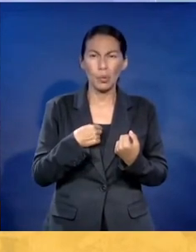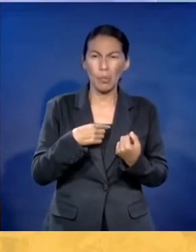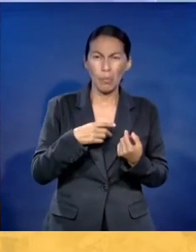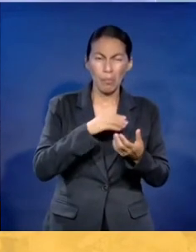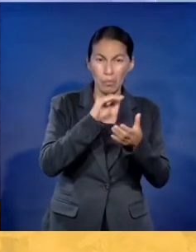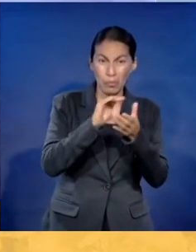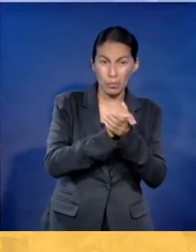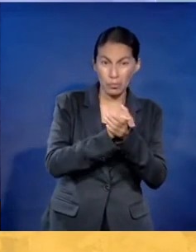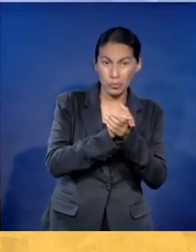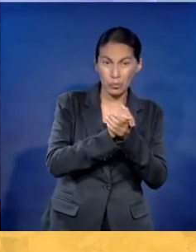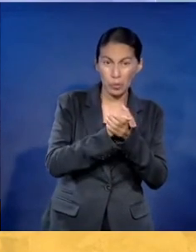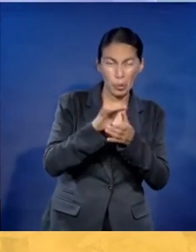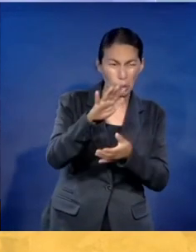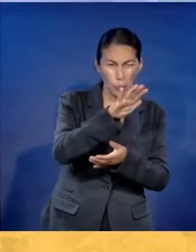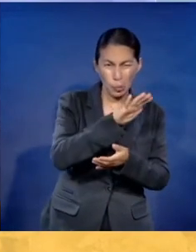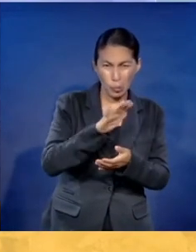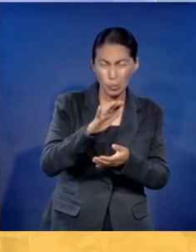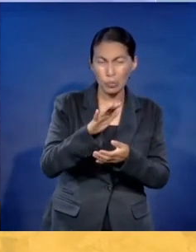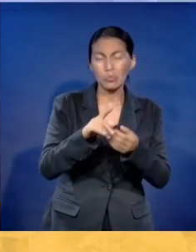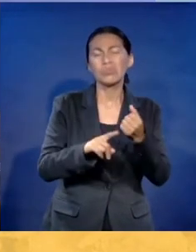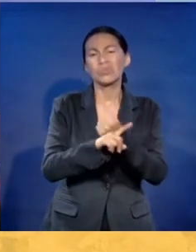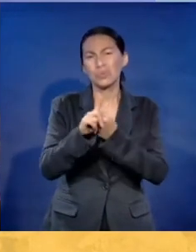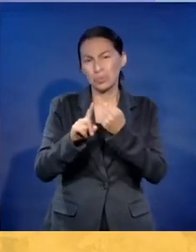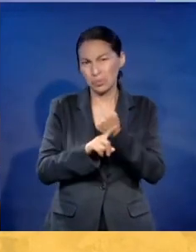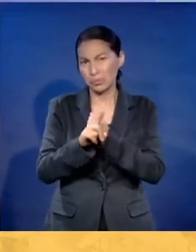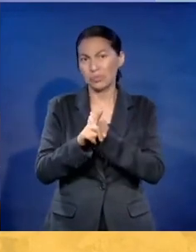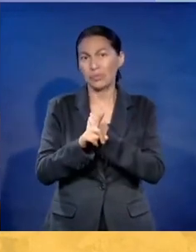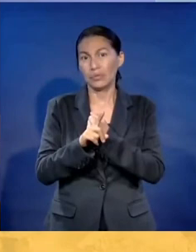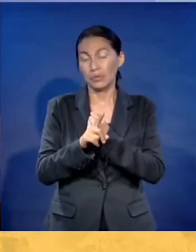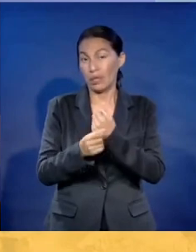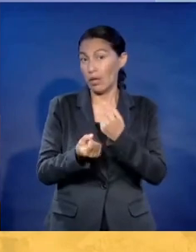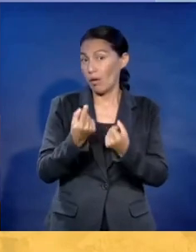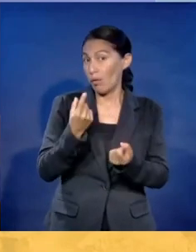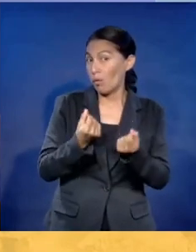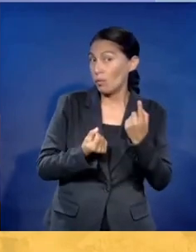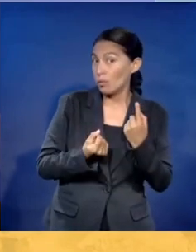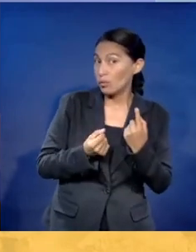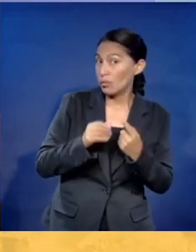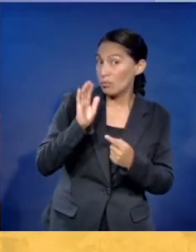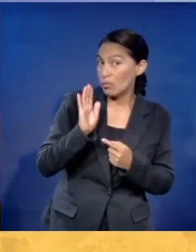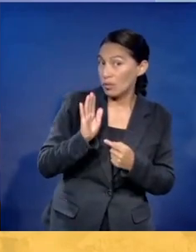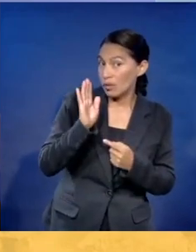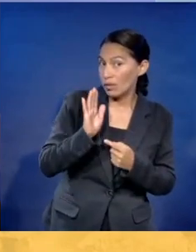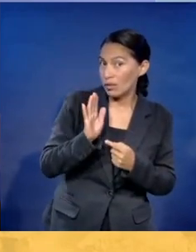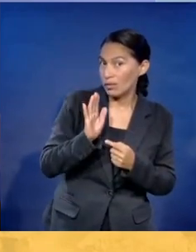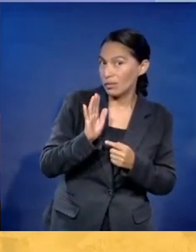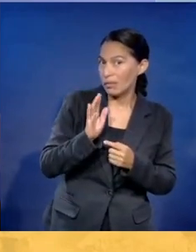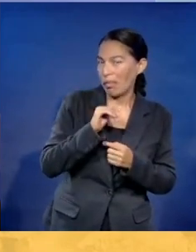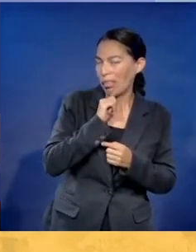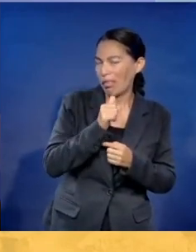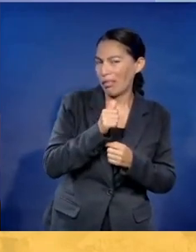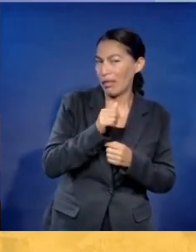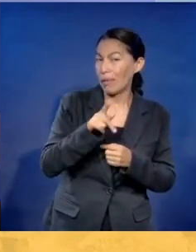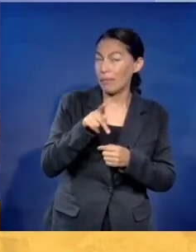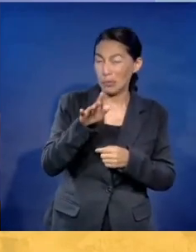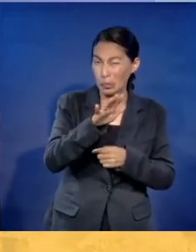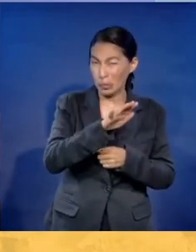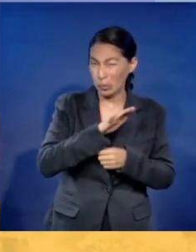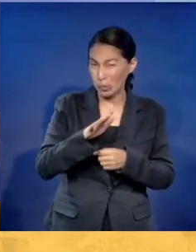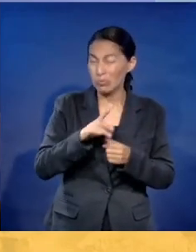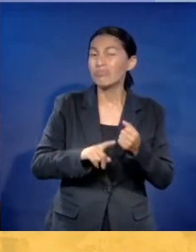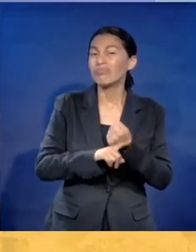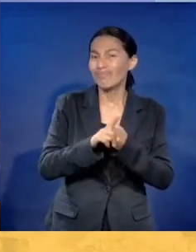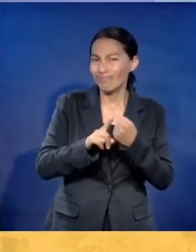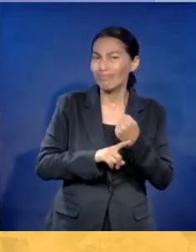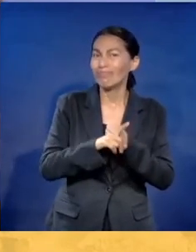problemas todos algunos fingimos más bien que otros pero todos pasamos momentos difíciles